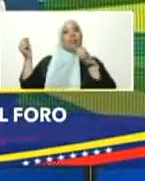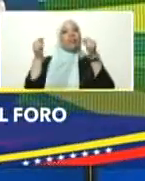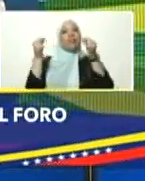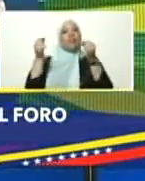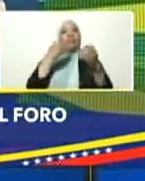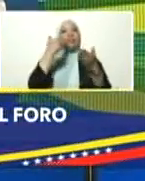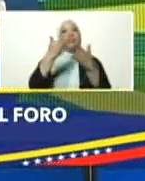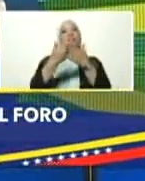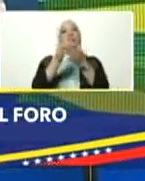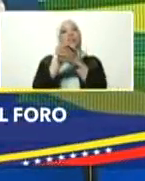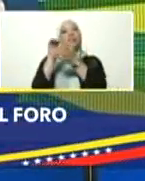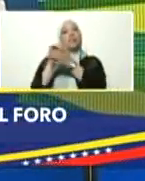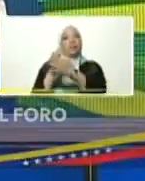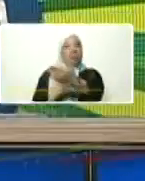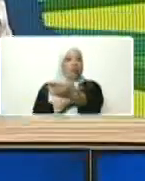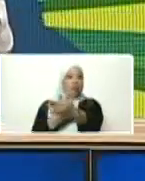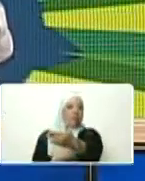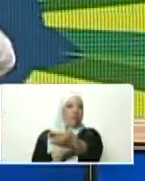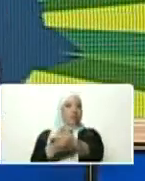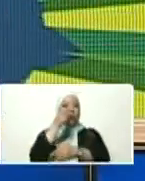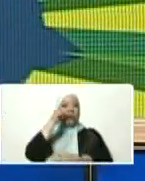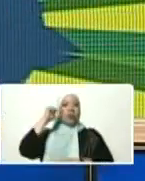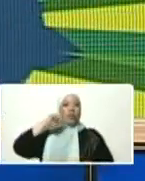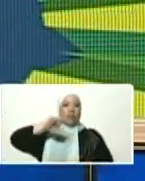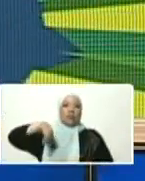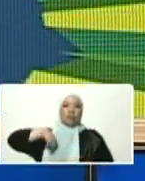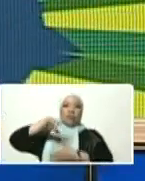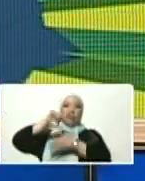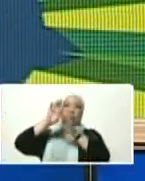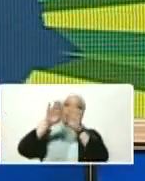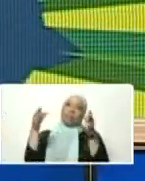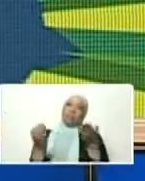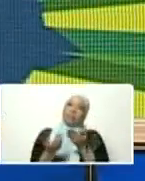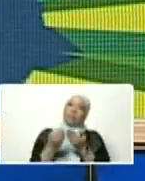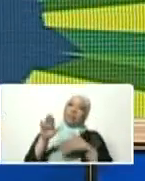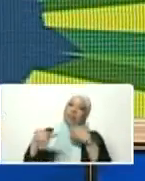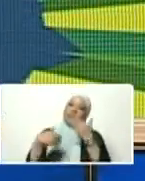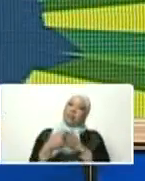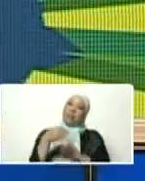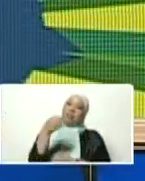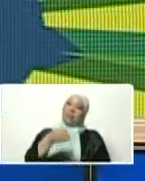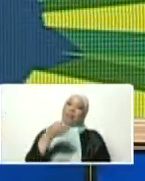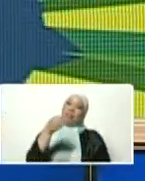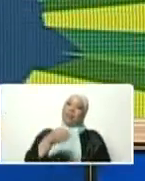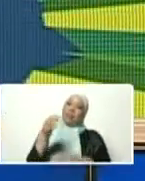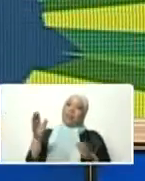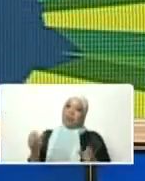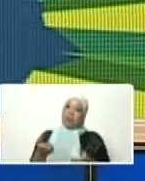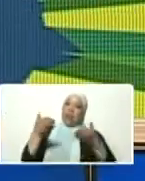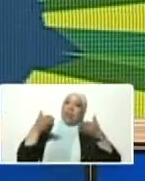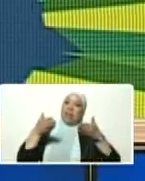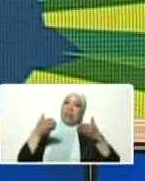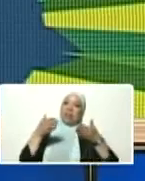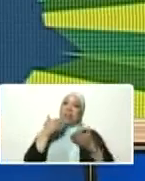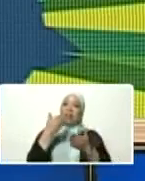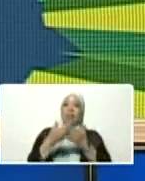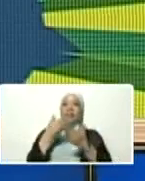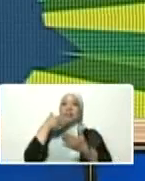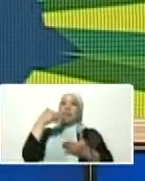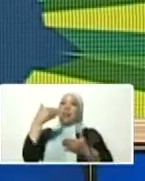Muchas gracias, hermanos y hermanas de nuestra América y del mundo. Hasta la victoria siempre. Gracias, muchas